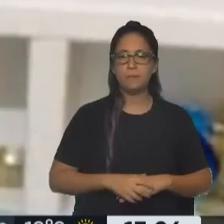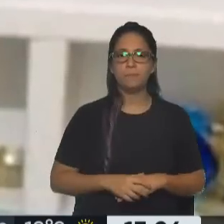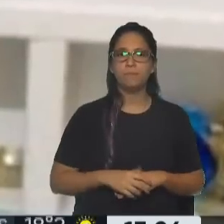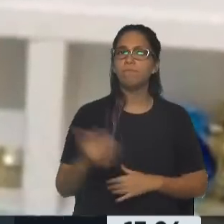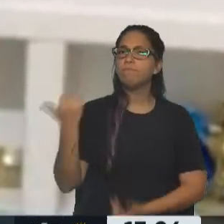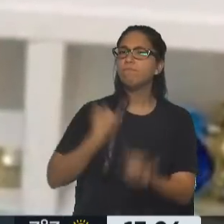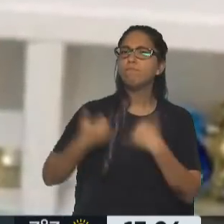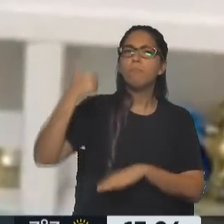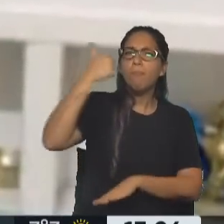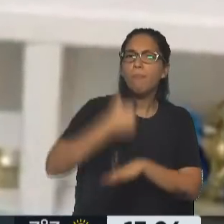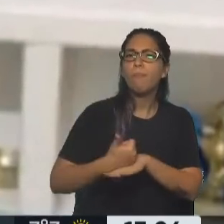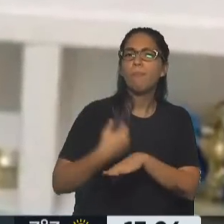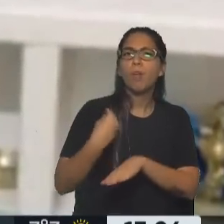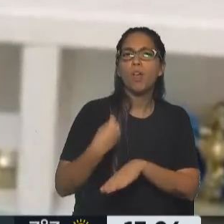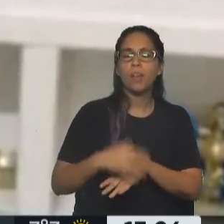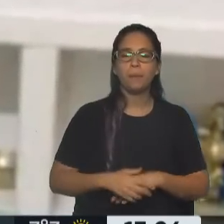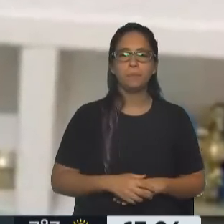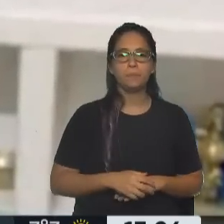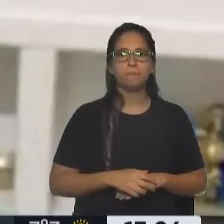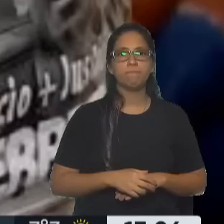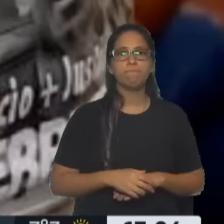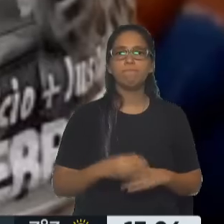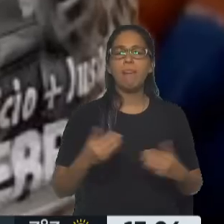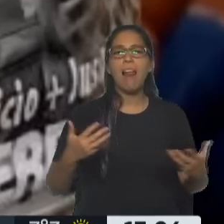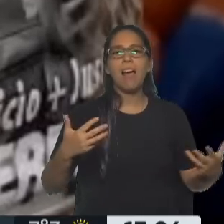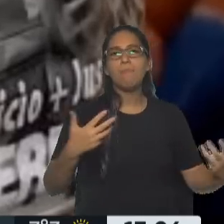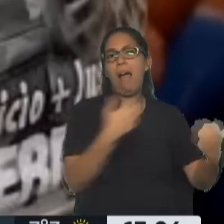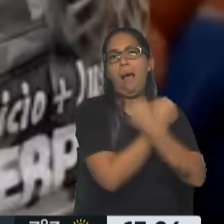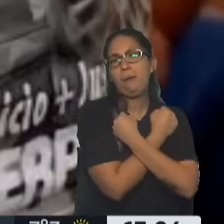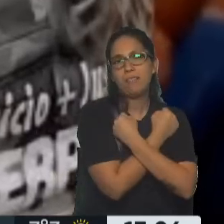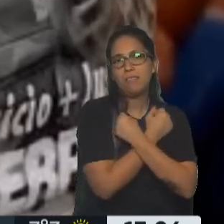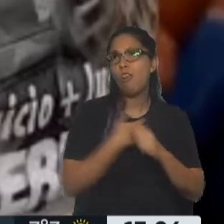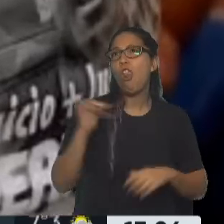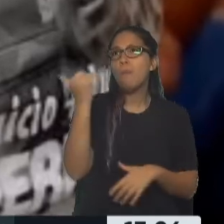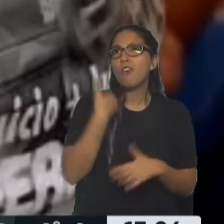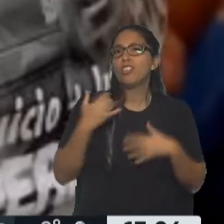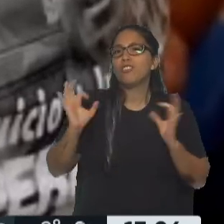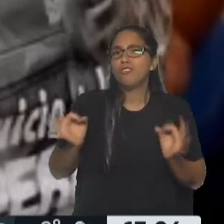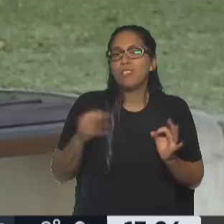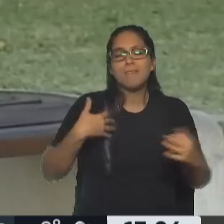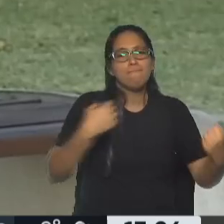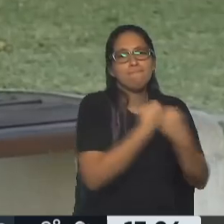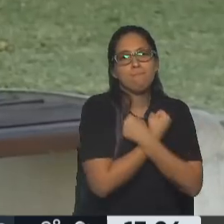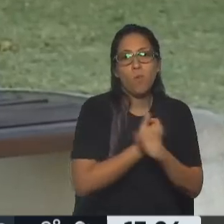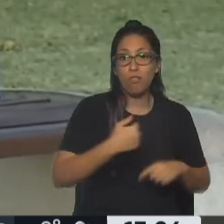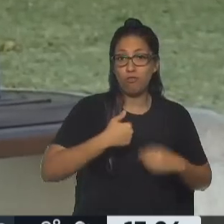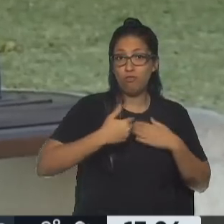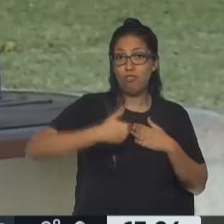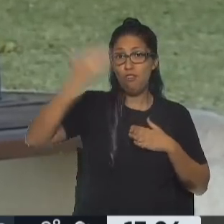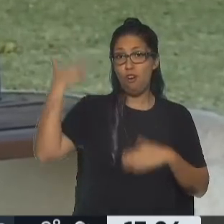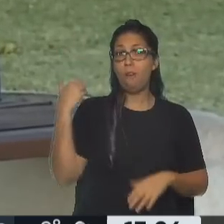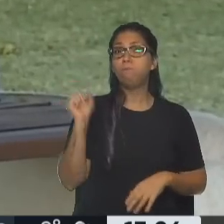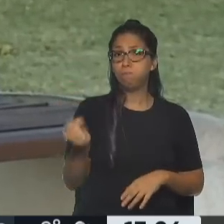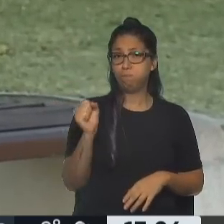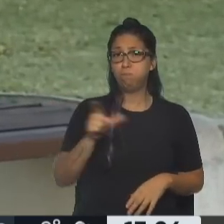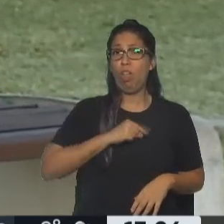Contanos, ¿por qué estás aquí presente hoy en Dolores? Para abrazar, que es lo mejor que sé hacer. Cuando yo pasé por este